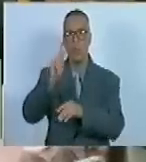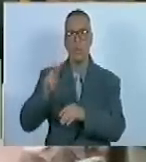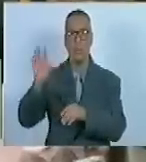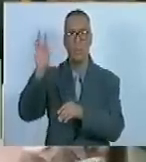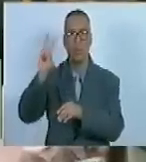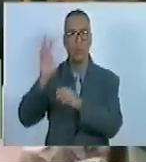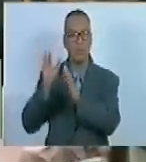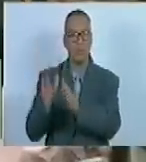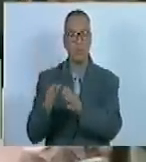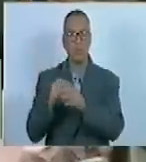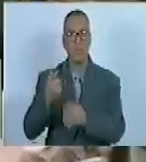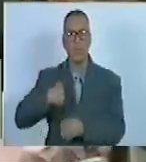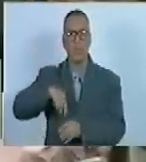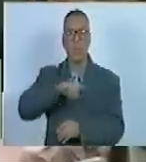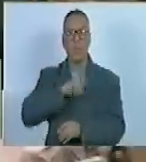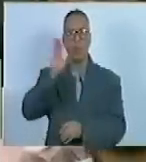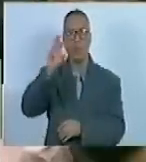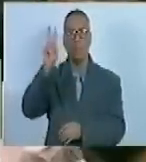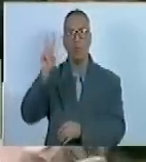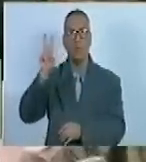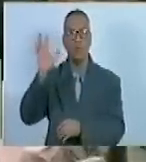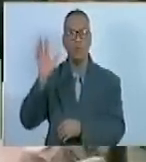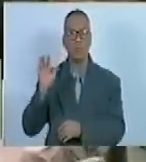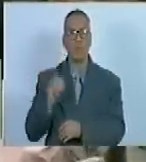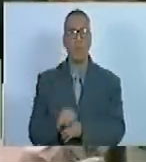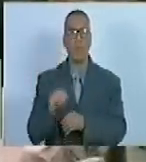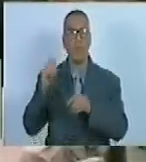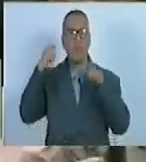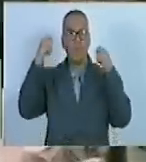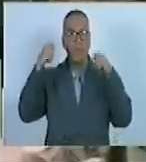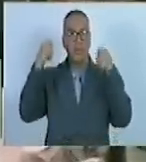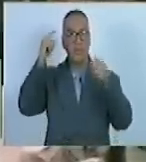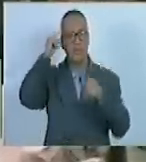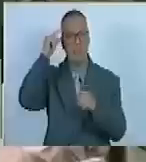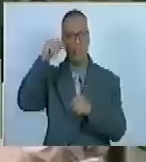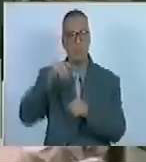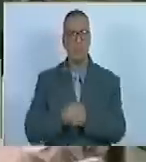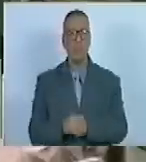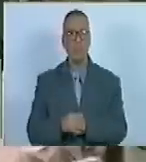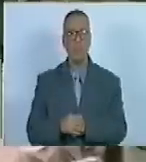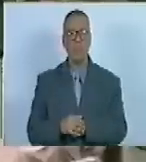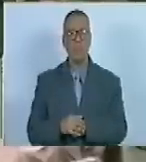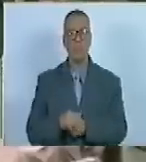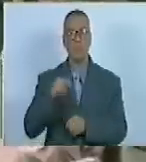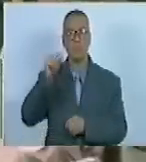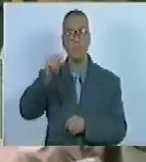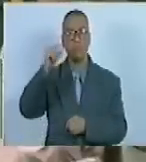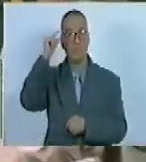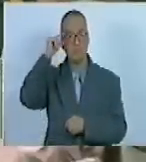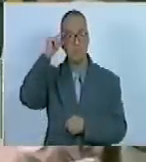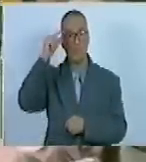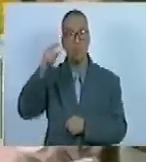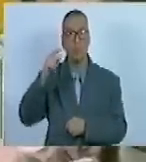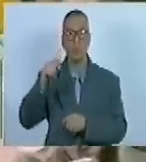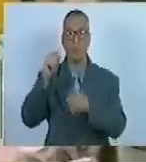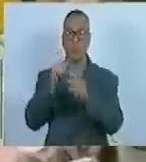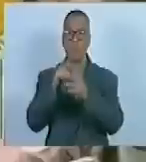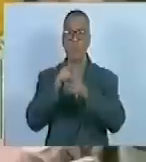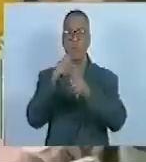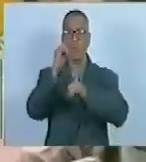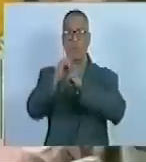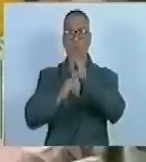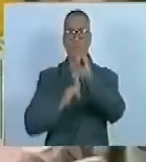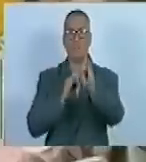venezolana y nuestro país Venezuela, celebrando este día. Y en esta fecha de connotación